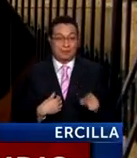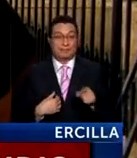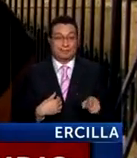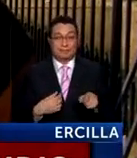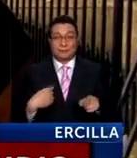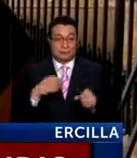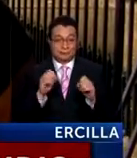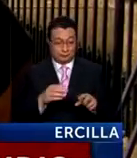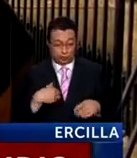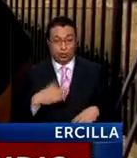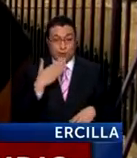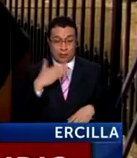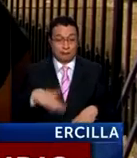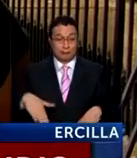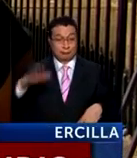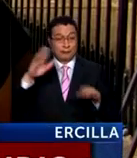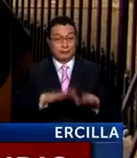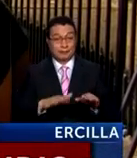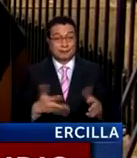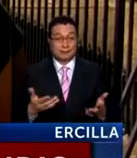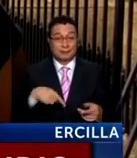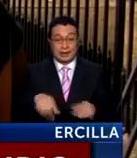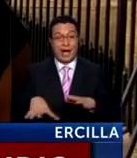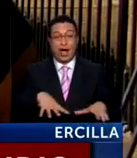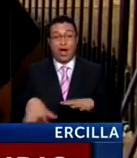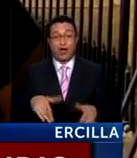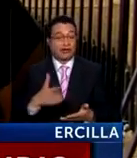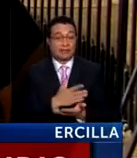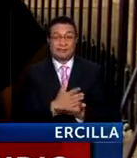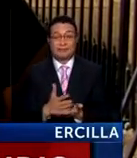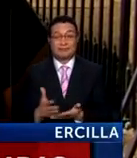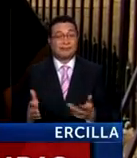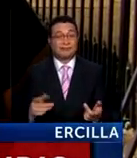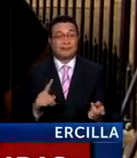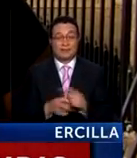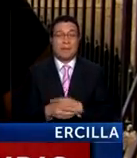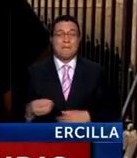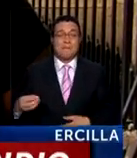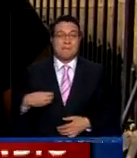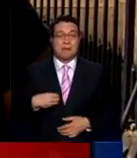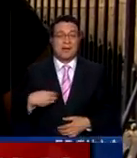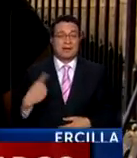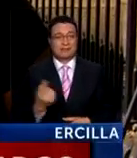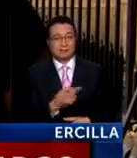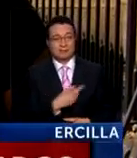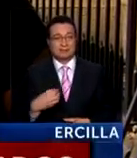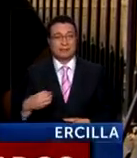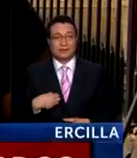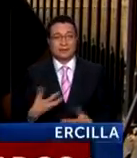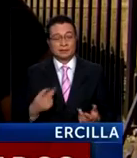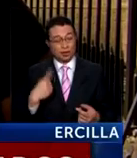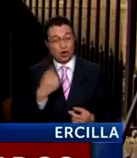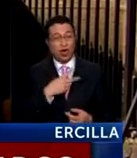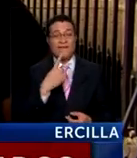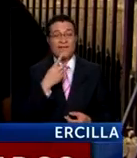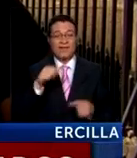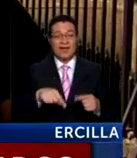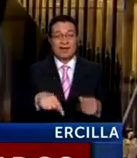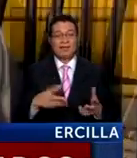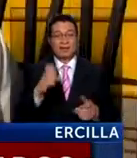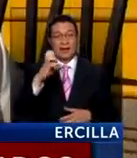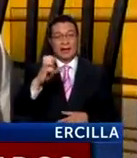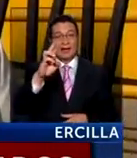nos hemos educado acá y que pasen estas cosas así de repente es una pena para para nosotros para para los que vivimos acá en